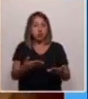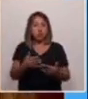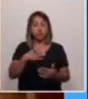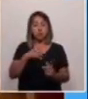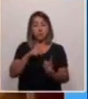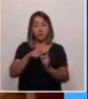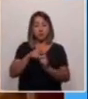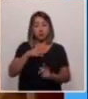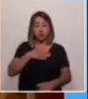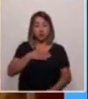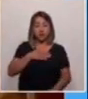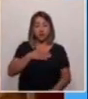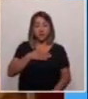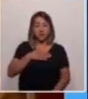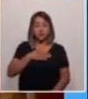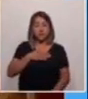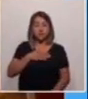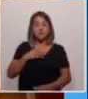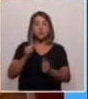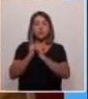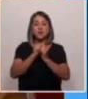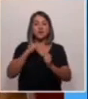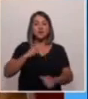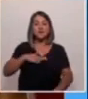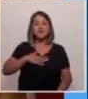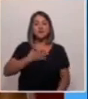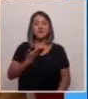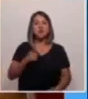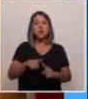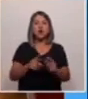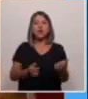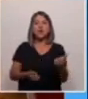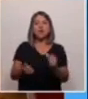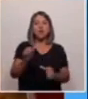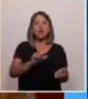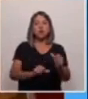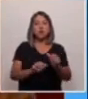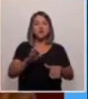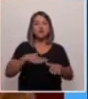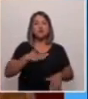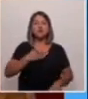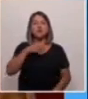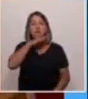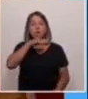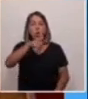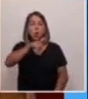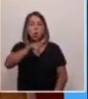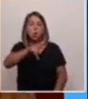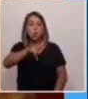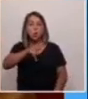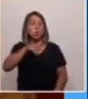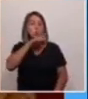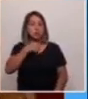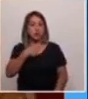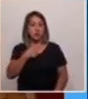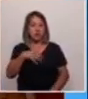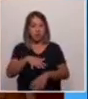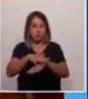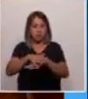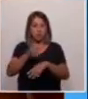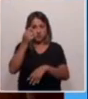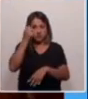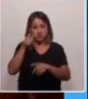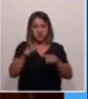les quería compartir, colega, que yo me siento como que estoy en un laboratorio y a veces me siento utilizado. Toda esta normativa viene, y para que lo sepan los